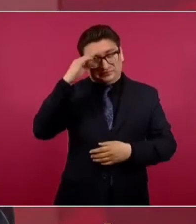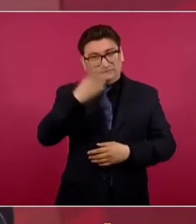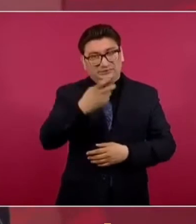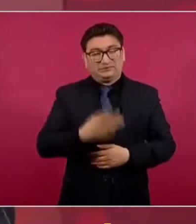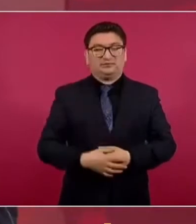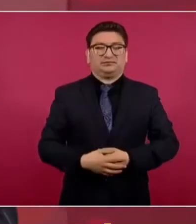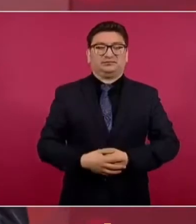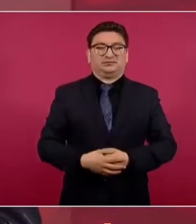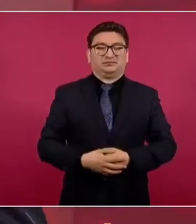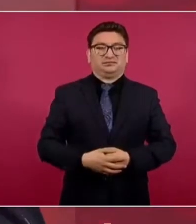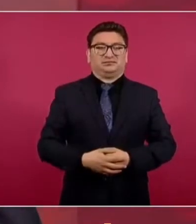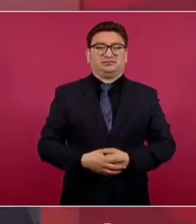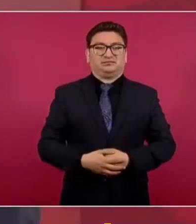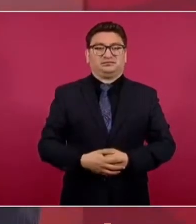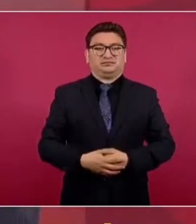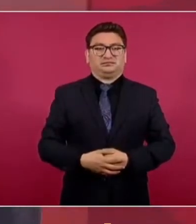que deberían de